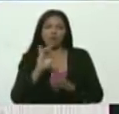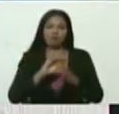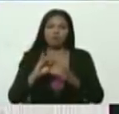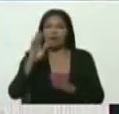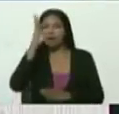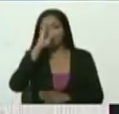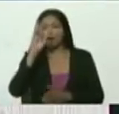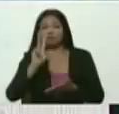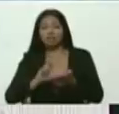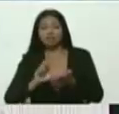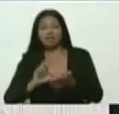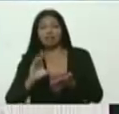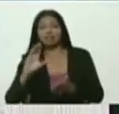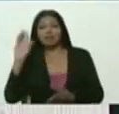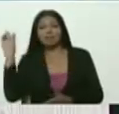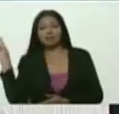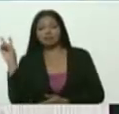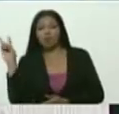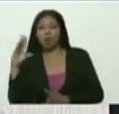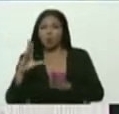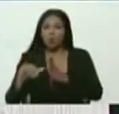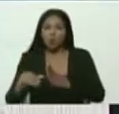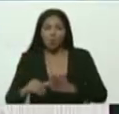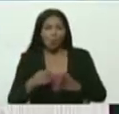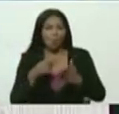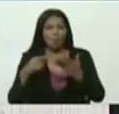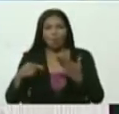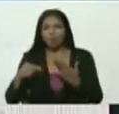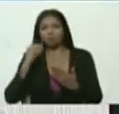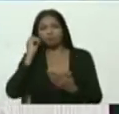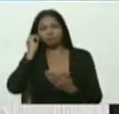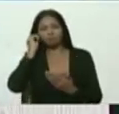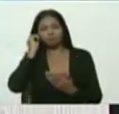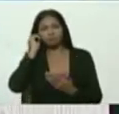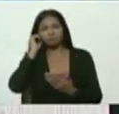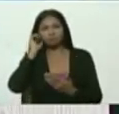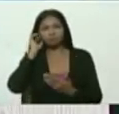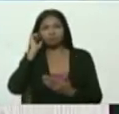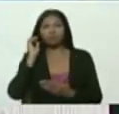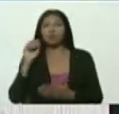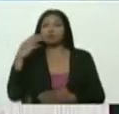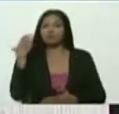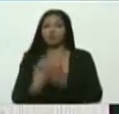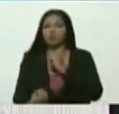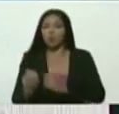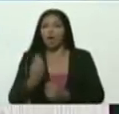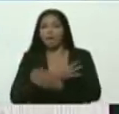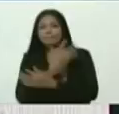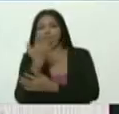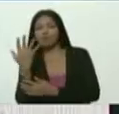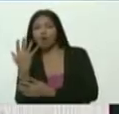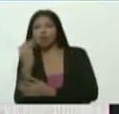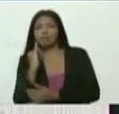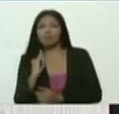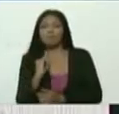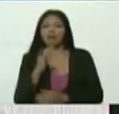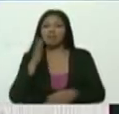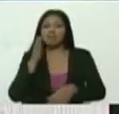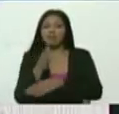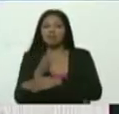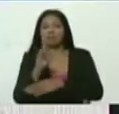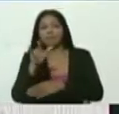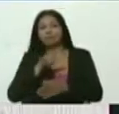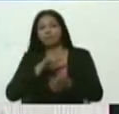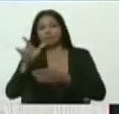Central de Venezuela, robar las unidades blindadas, con eso marchar hacia Miraflores y marchar hacia La